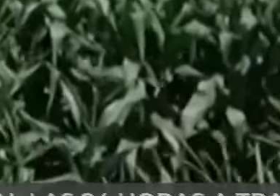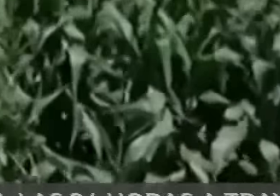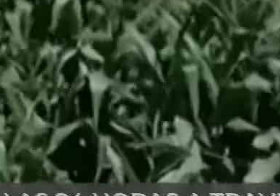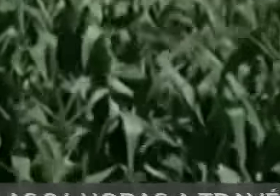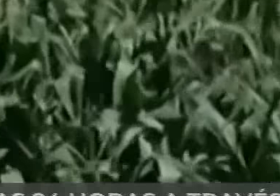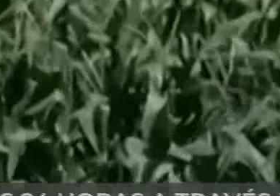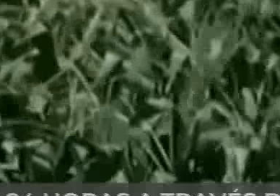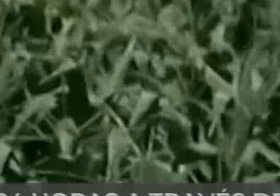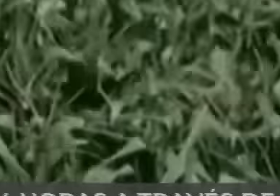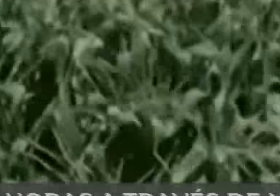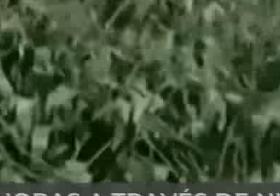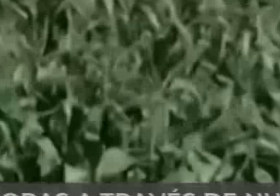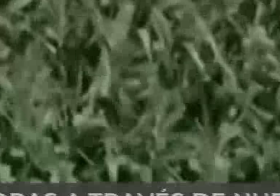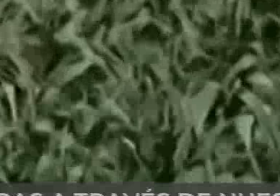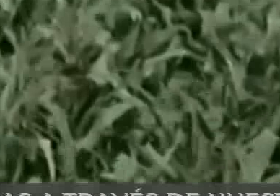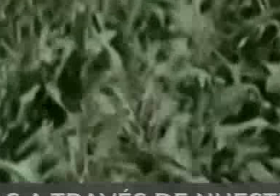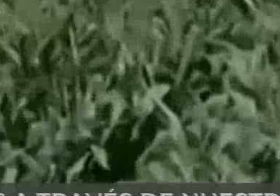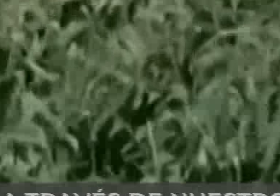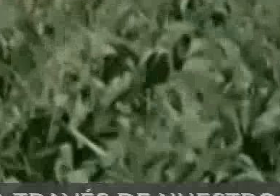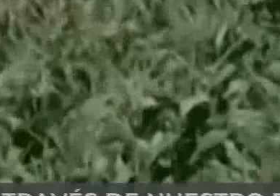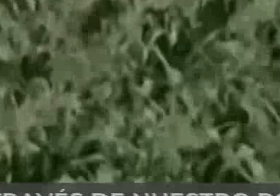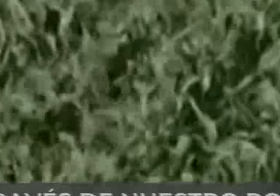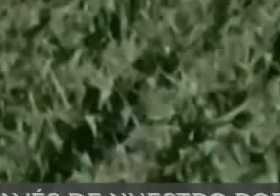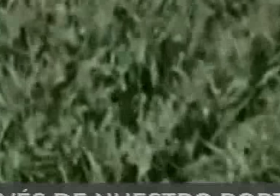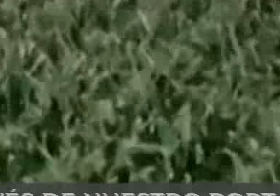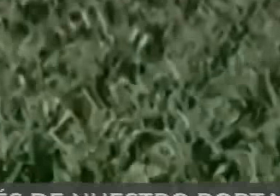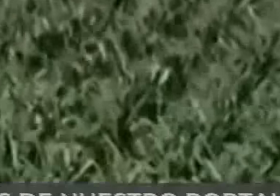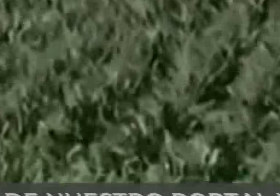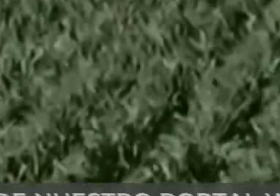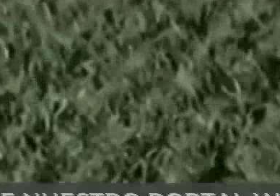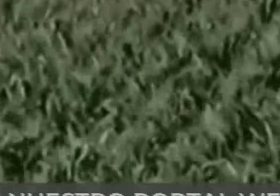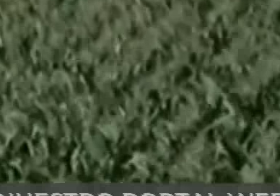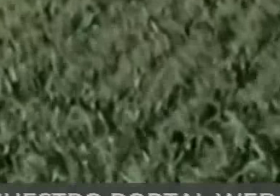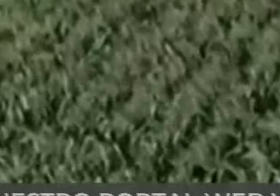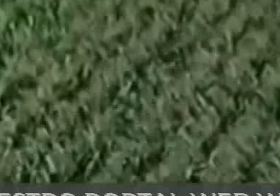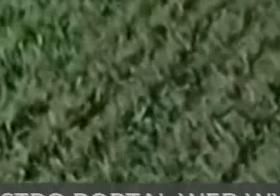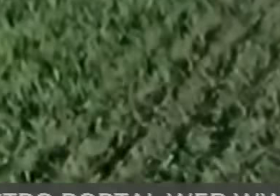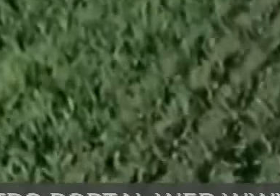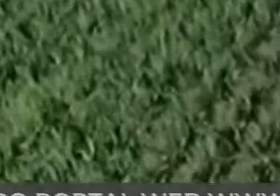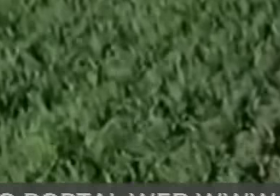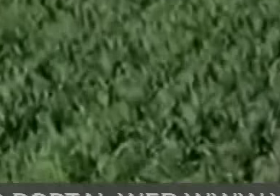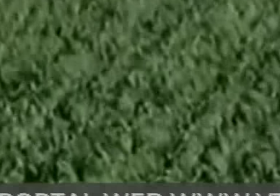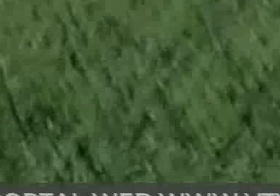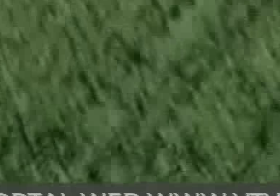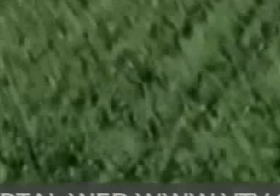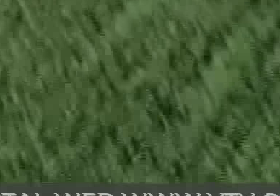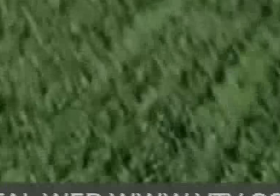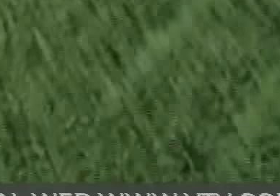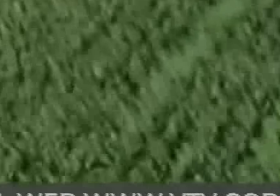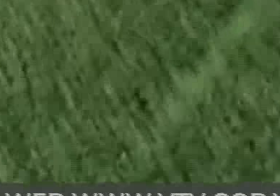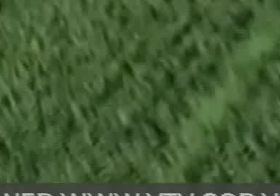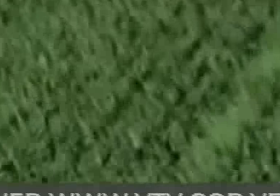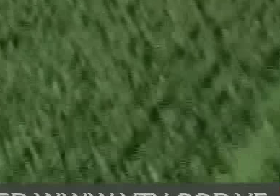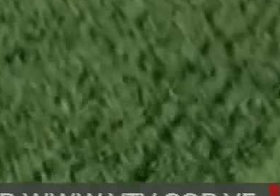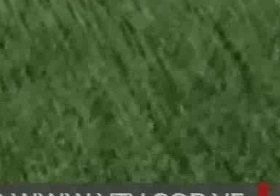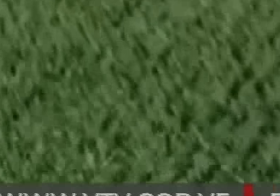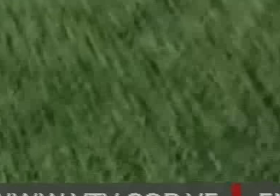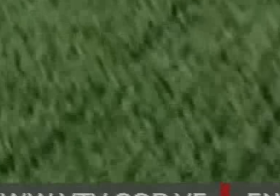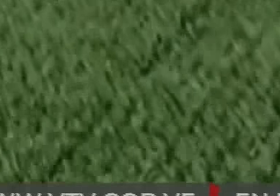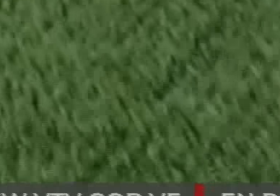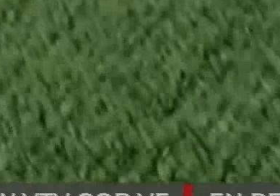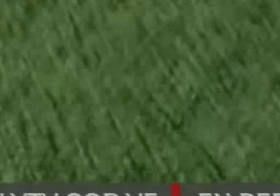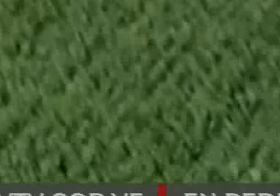es una experiencia bonita, la gente está produciendo. Y agradecemos muchísimo por mirar